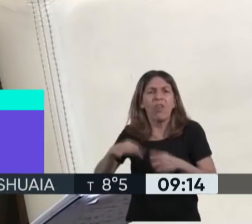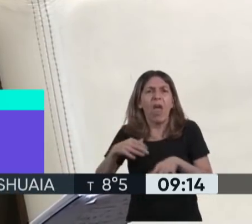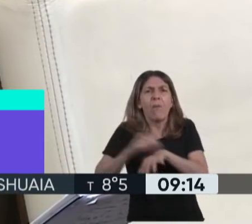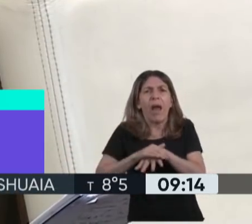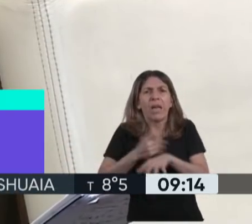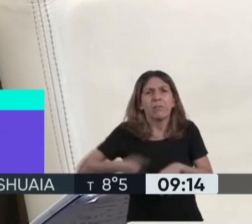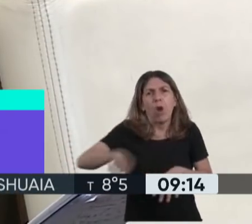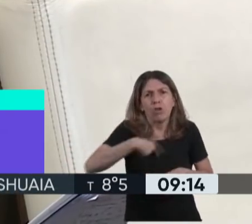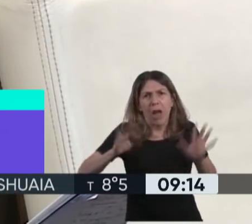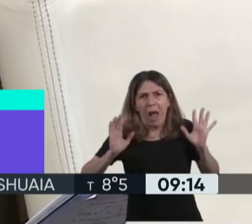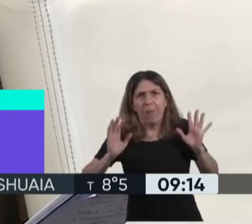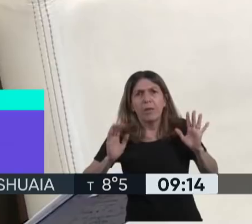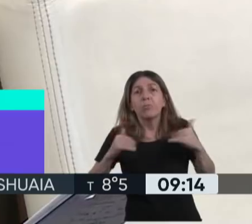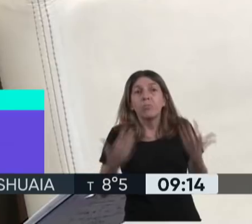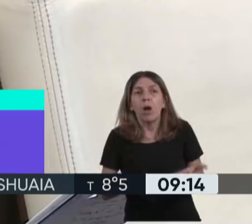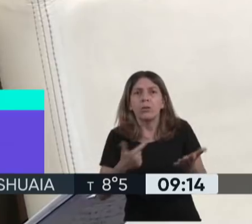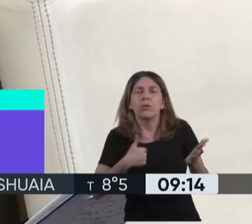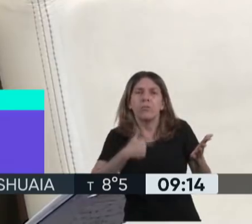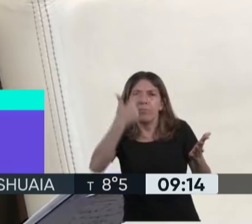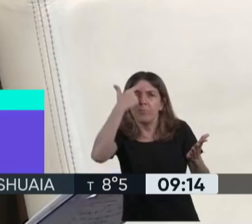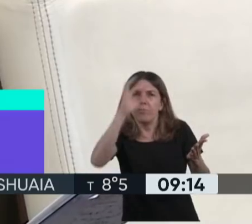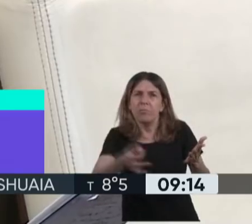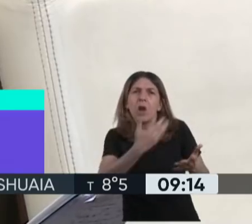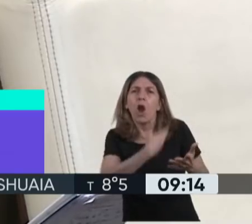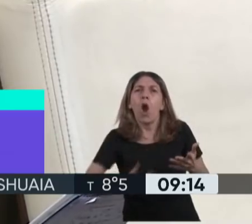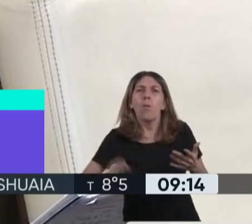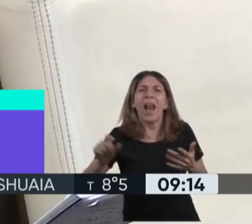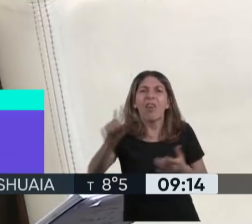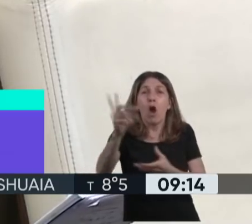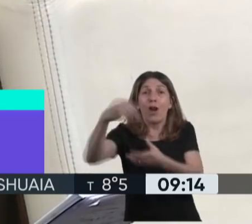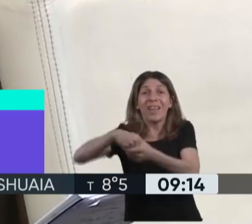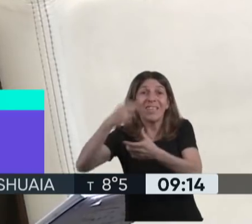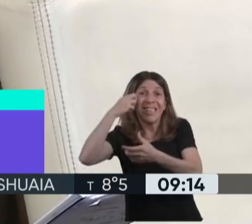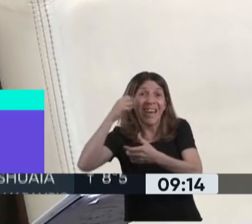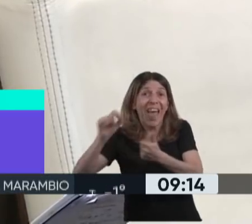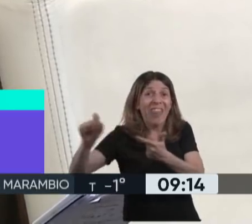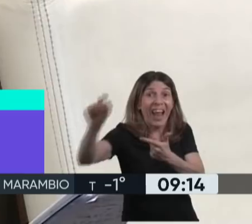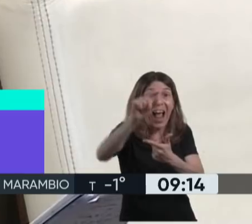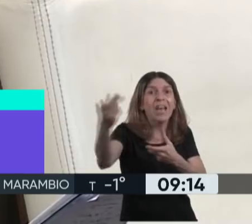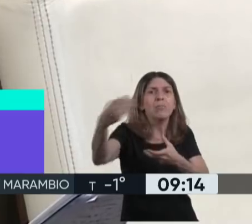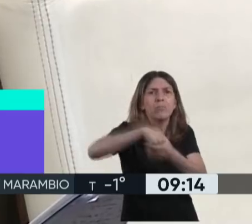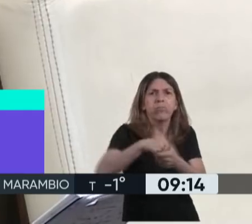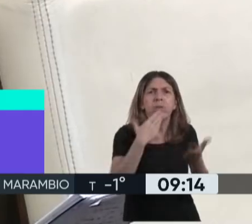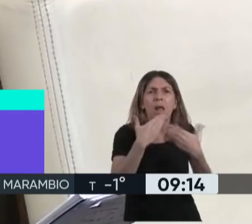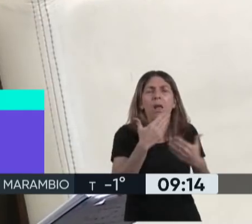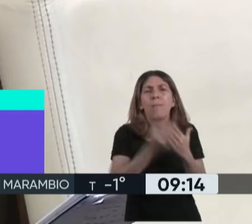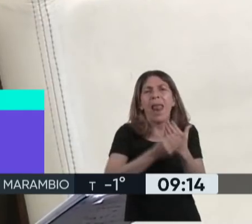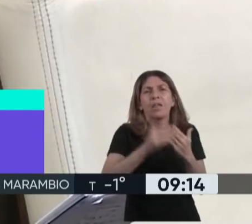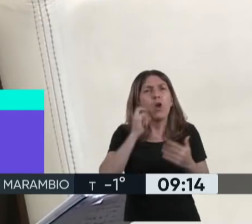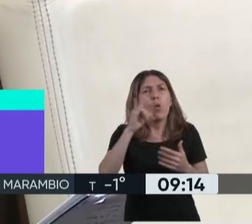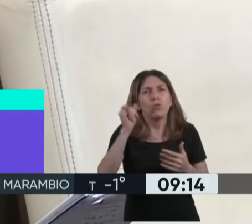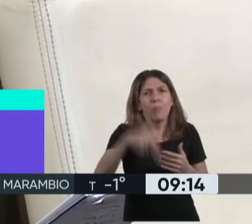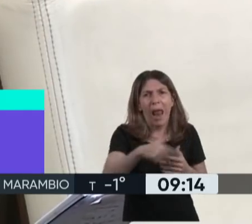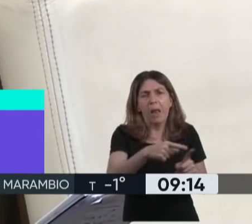eso entiendo que participaron los gobernadores de ese sector en la charla con el ministro Guzmán. No así, el